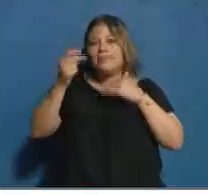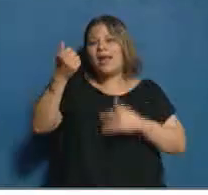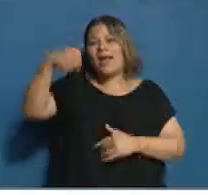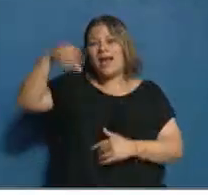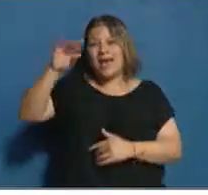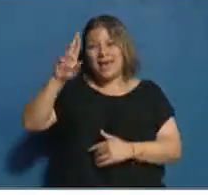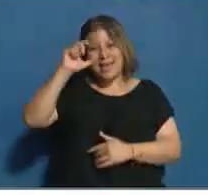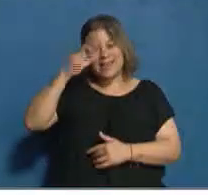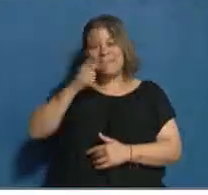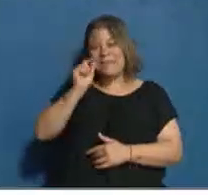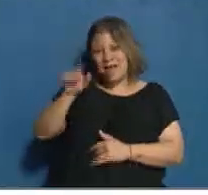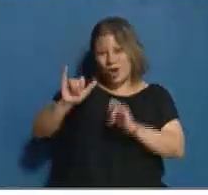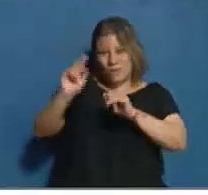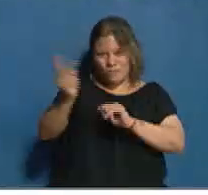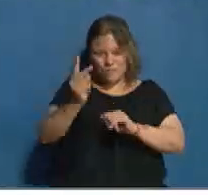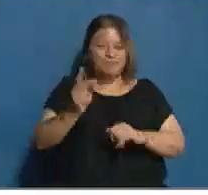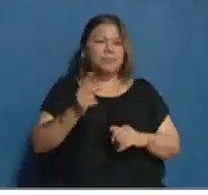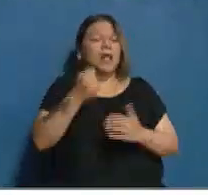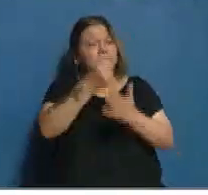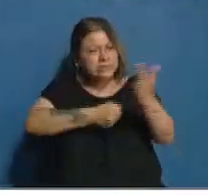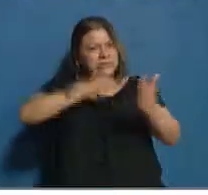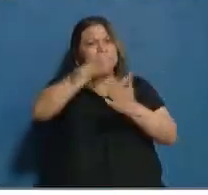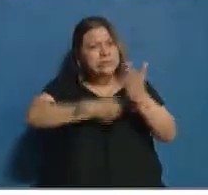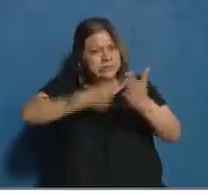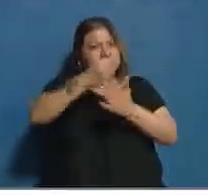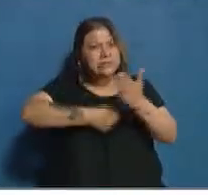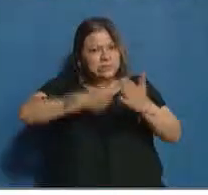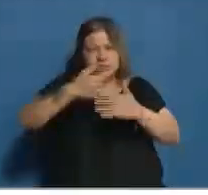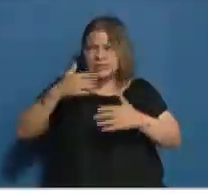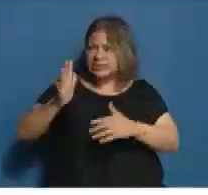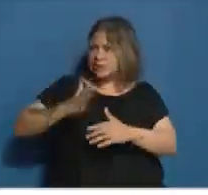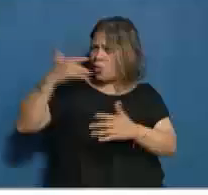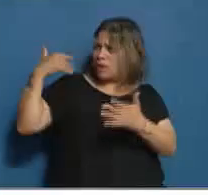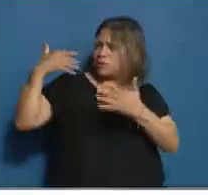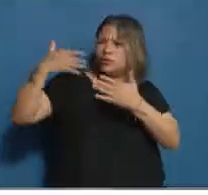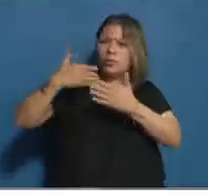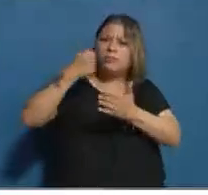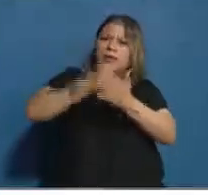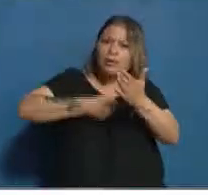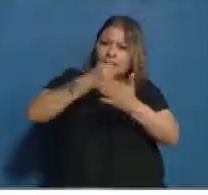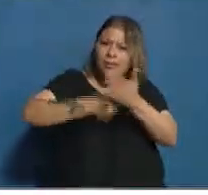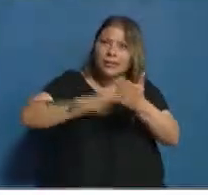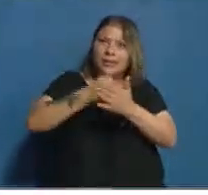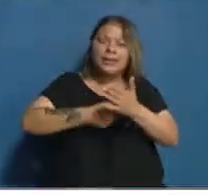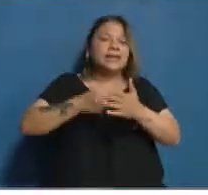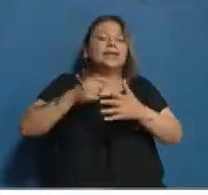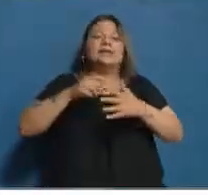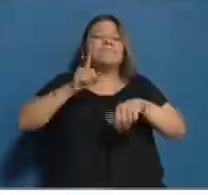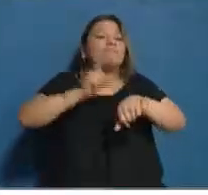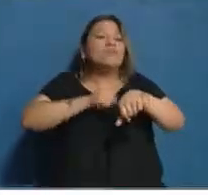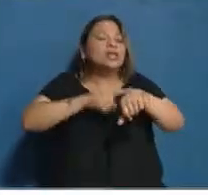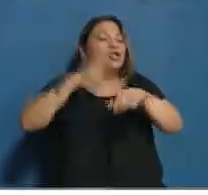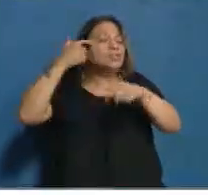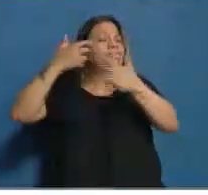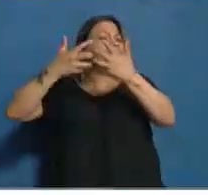con un pedido de esta ley hace 5 años. Te salvan vidas. Estamos hablando de concientizar al momento